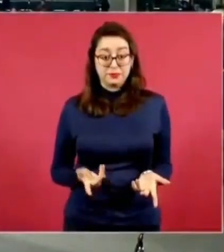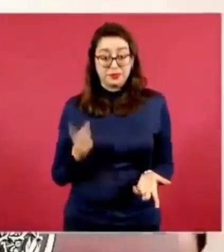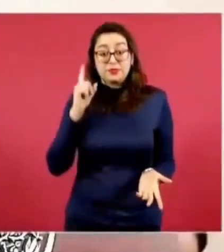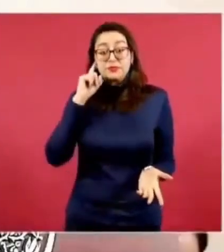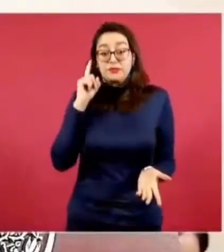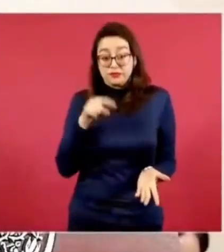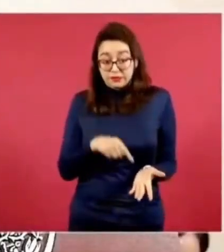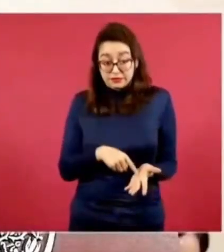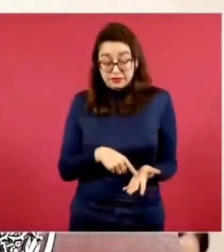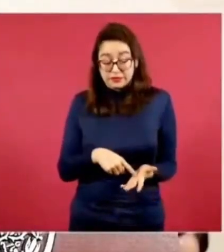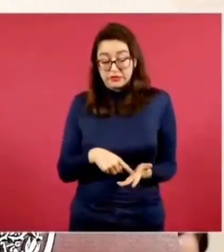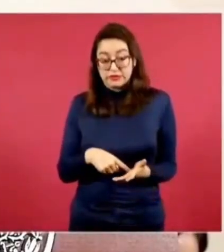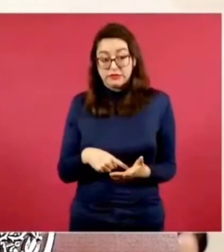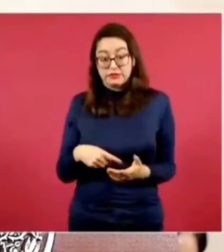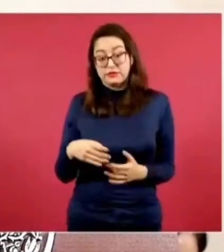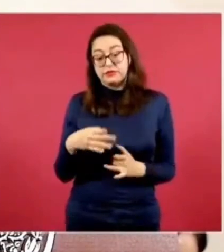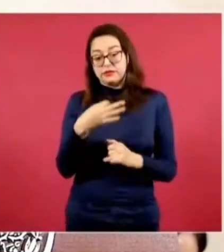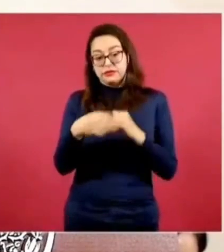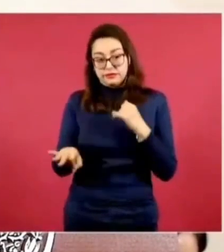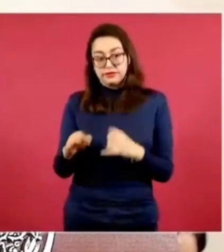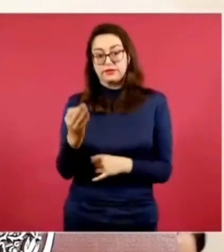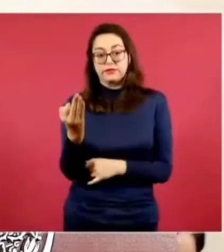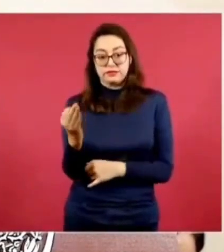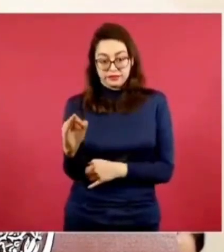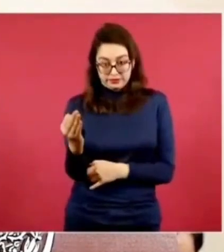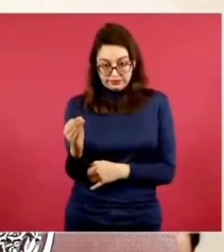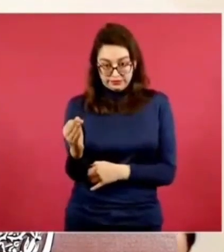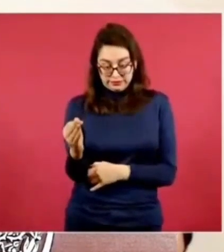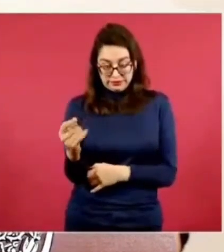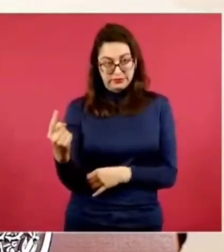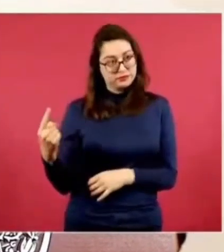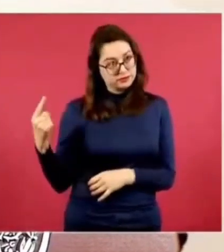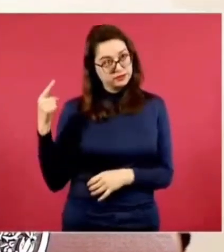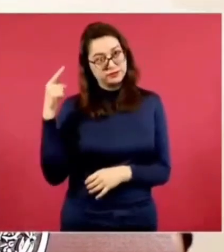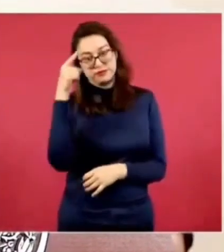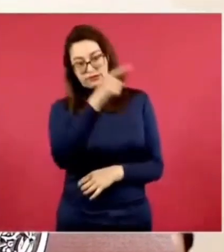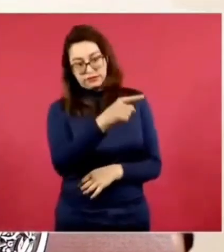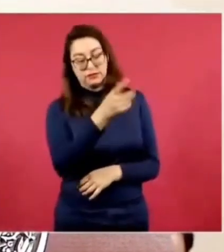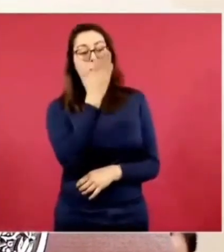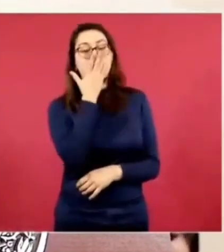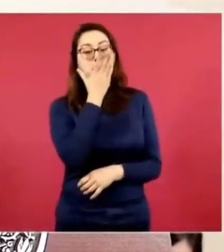para finales de febrero vamos a visitar este